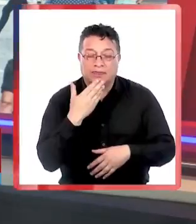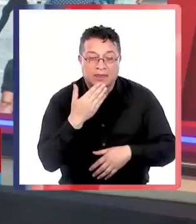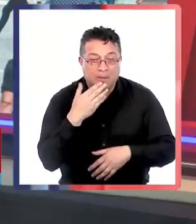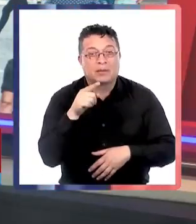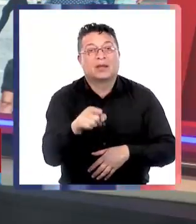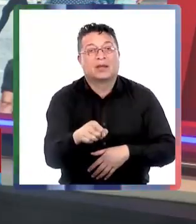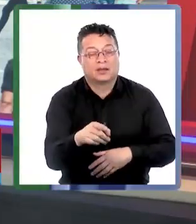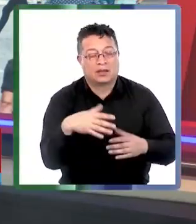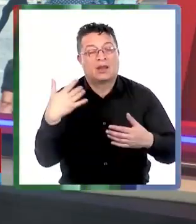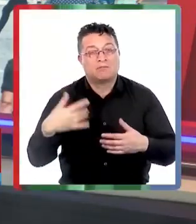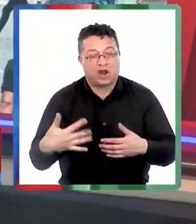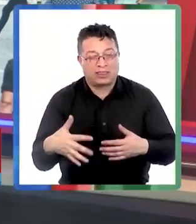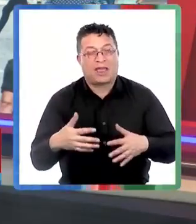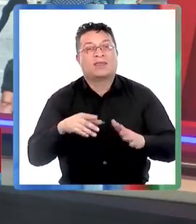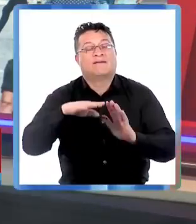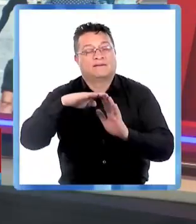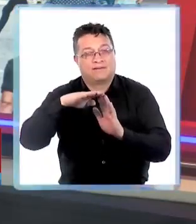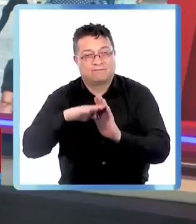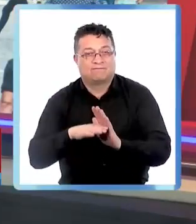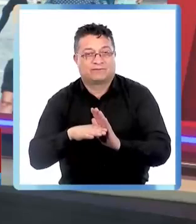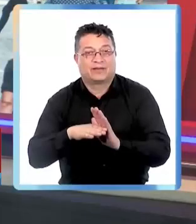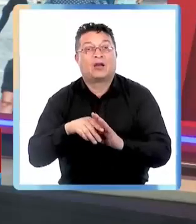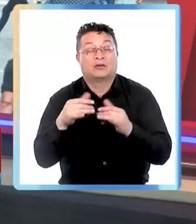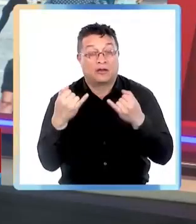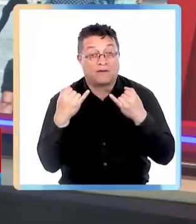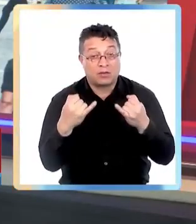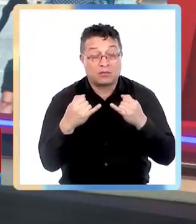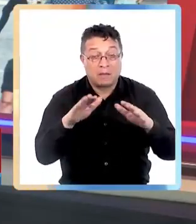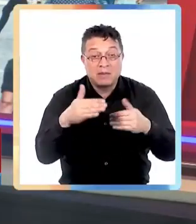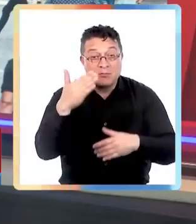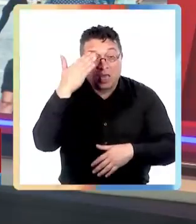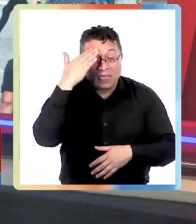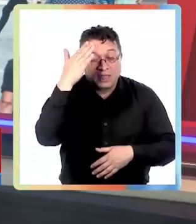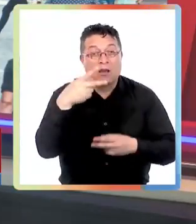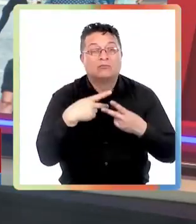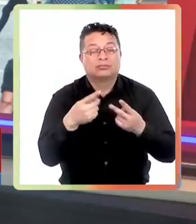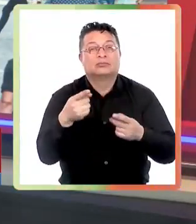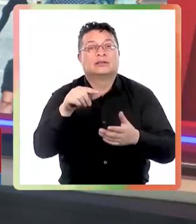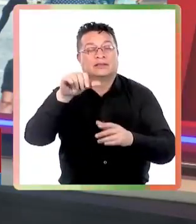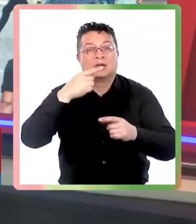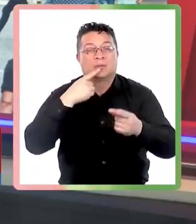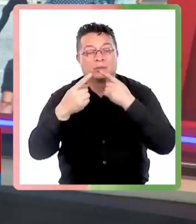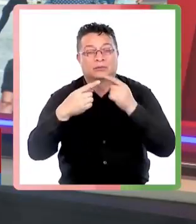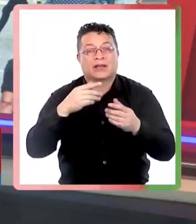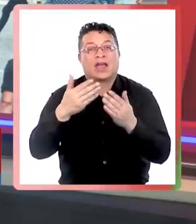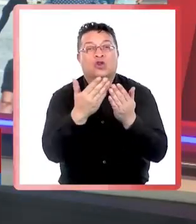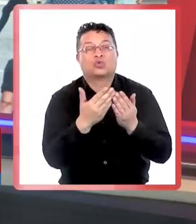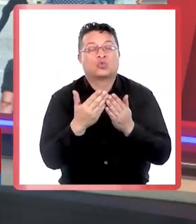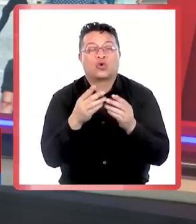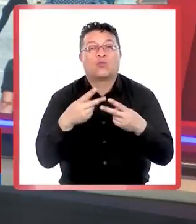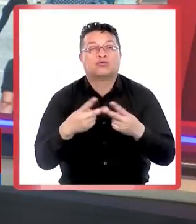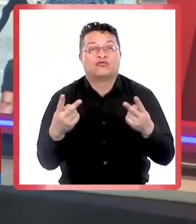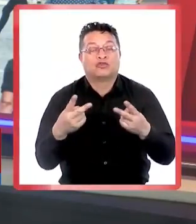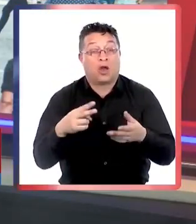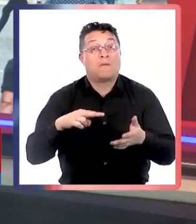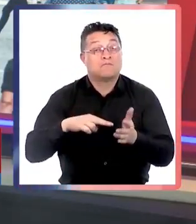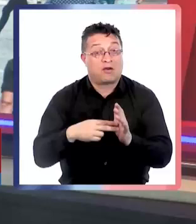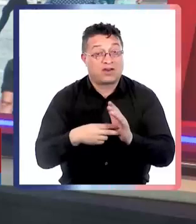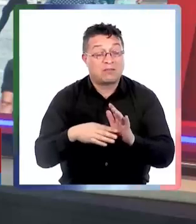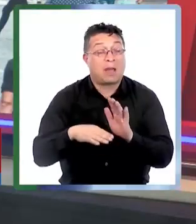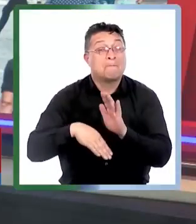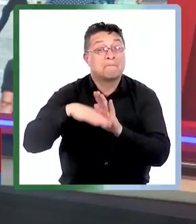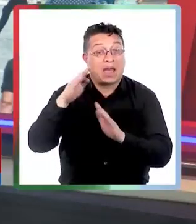aspectos, también tuvo una importante baja. Los datos fueron entregados el mismo día en que se conoció la encuesta del Centro de Estudios Públicos.